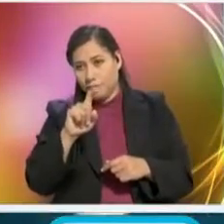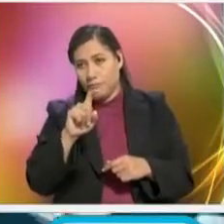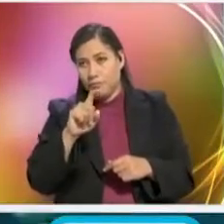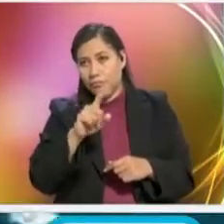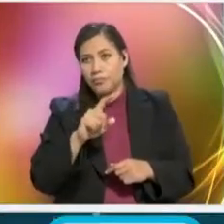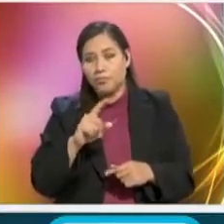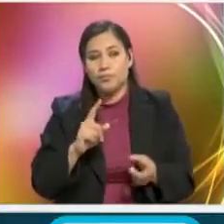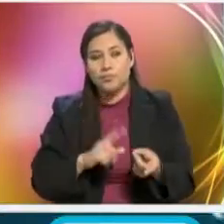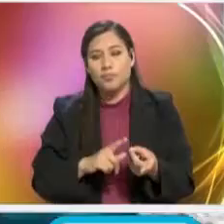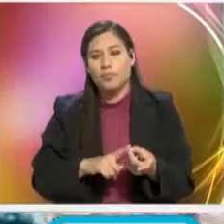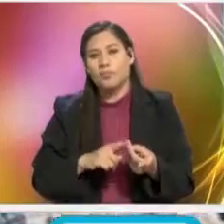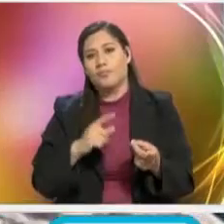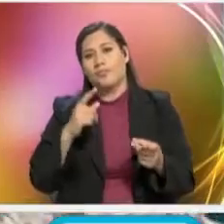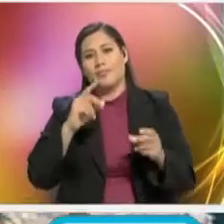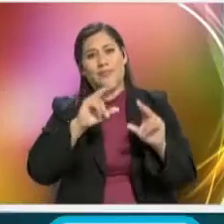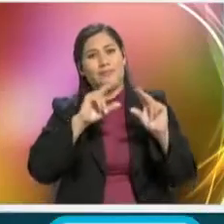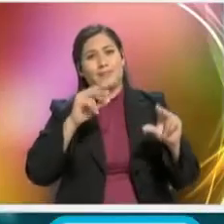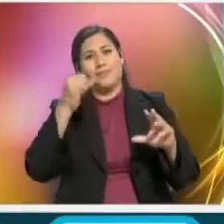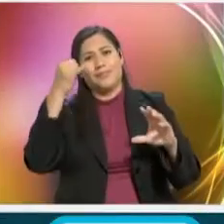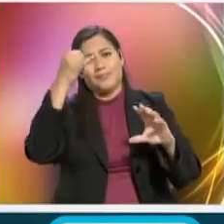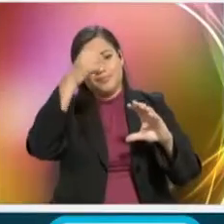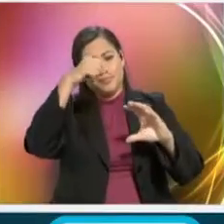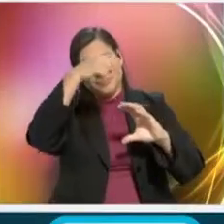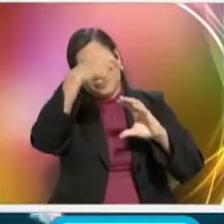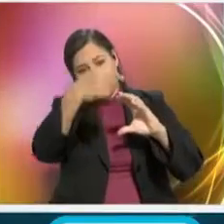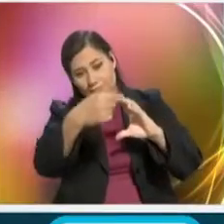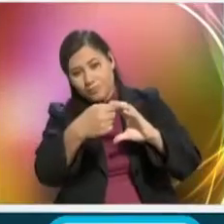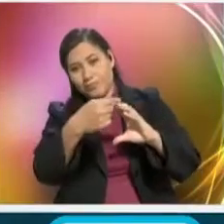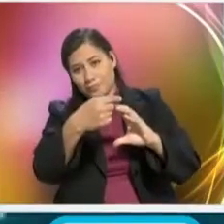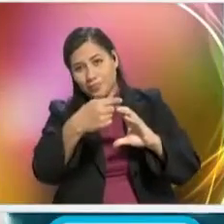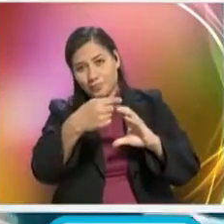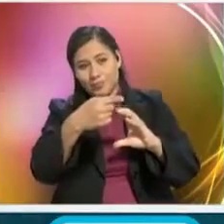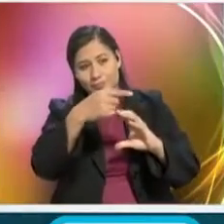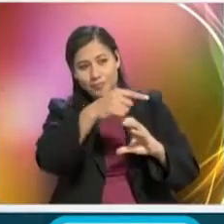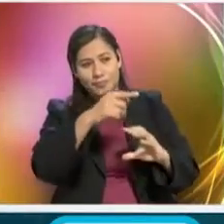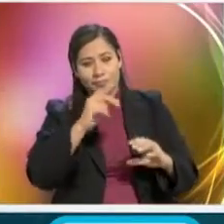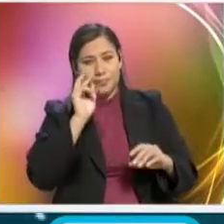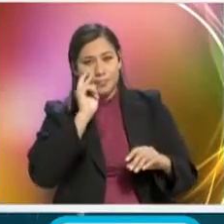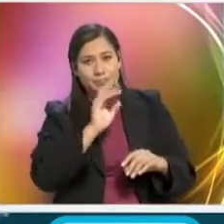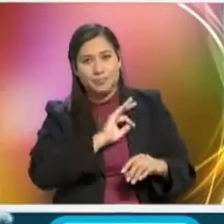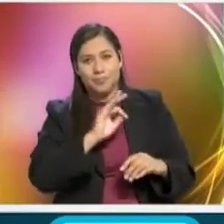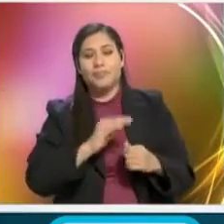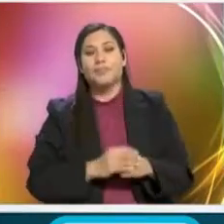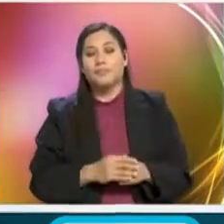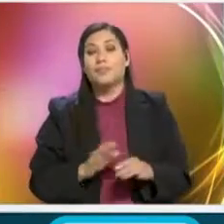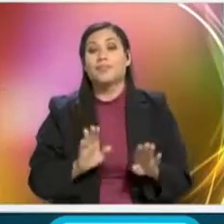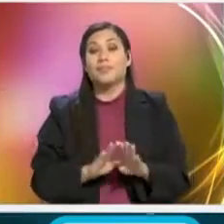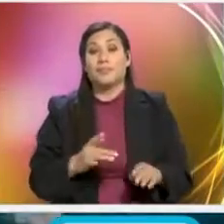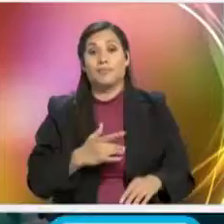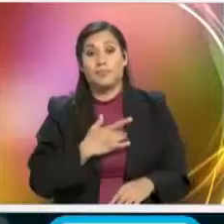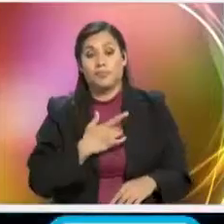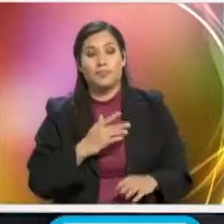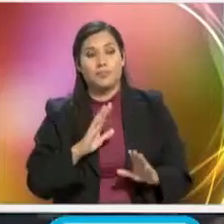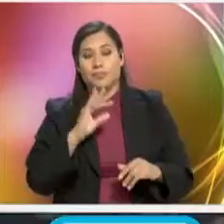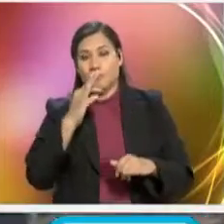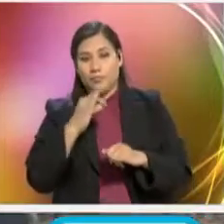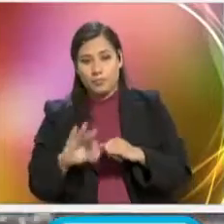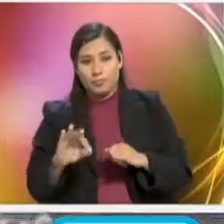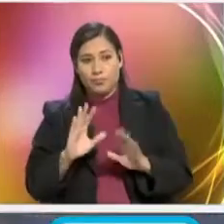las partes más heladas del planeta. Lo podemos ver en el visualizador que vimos hace un momento. ¿Y qué les parece si cerramos El